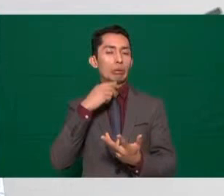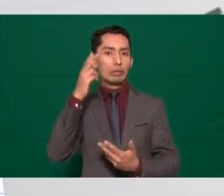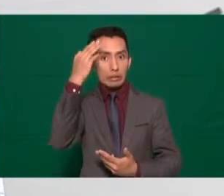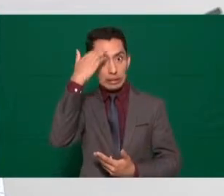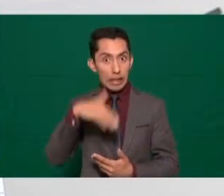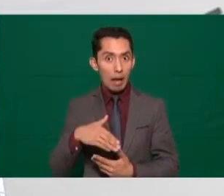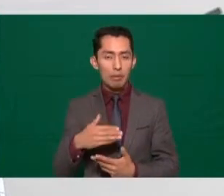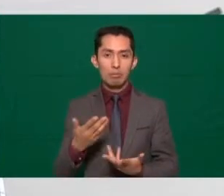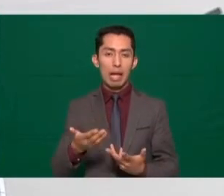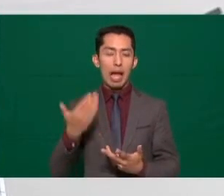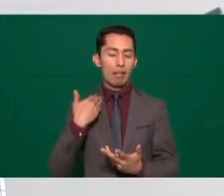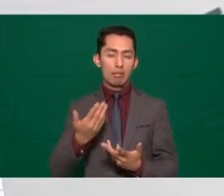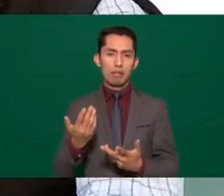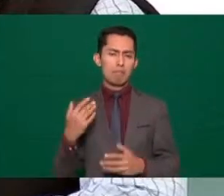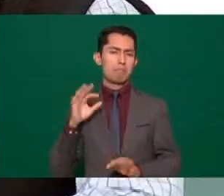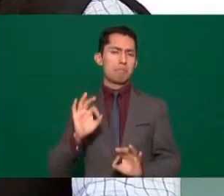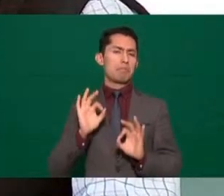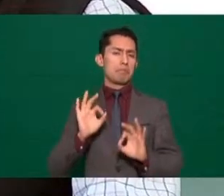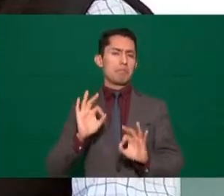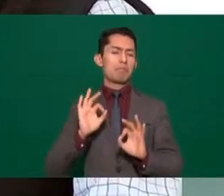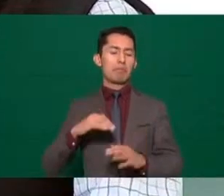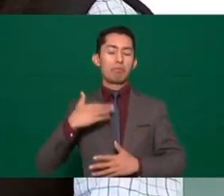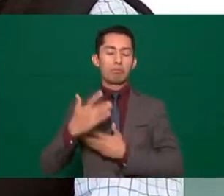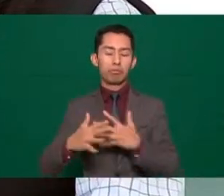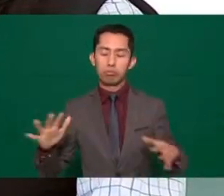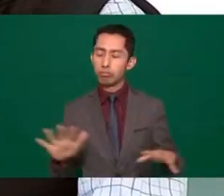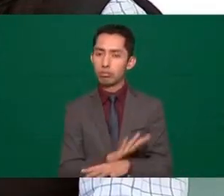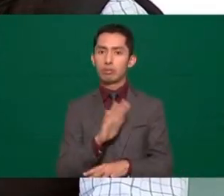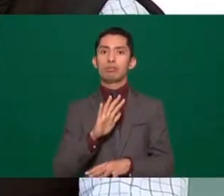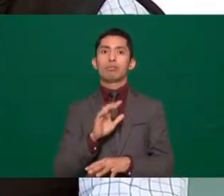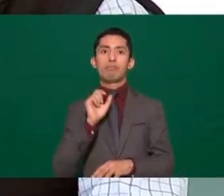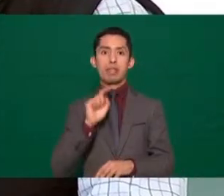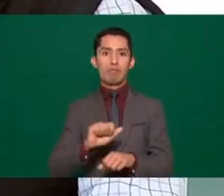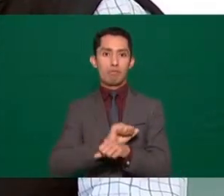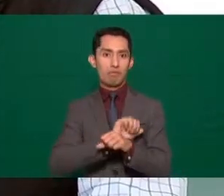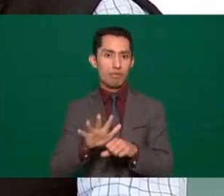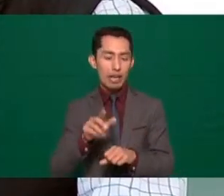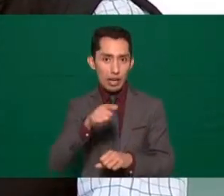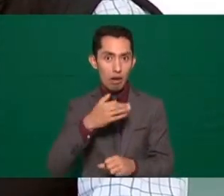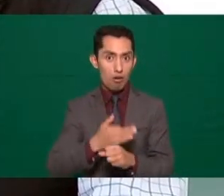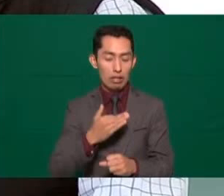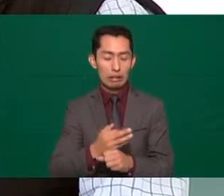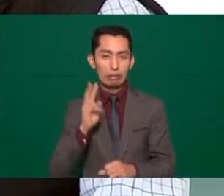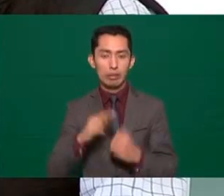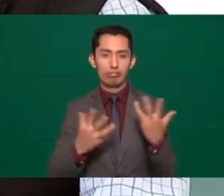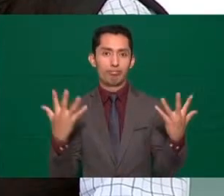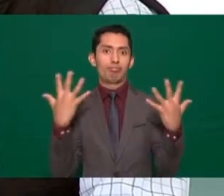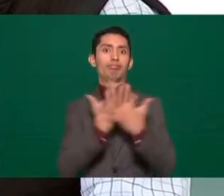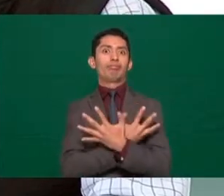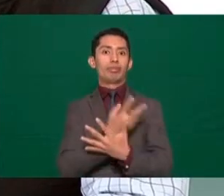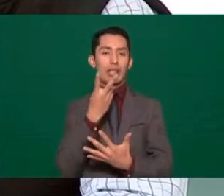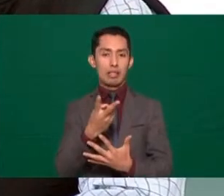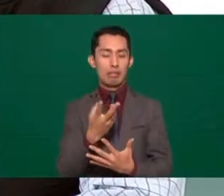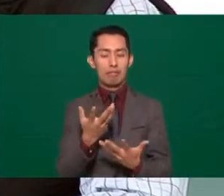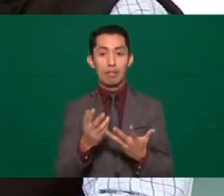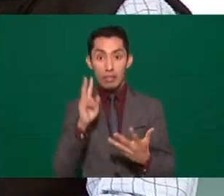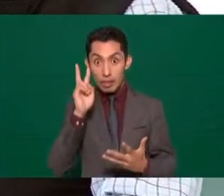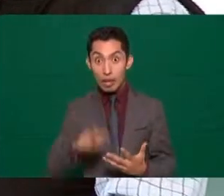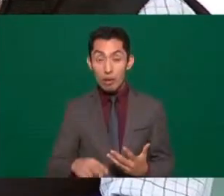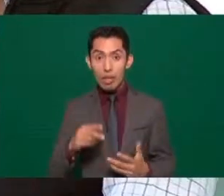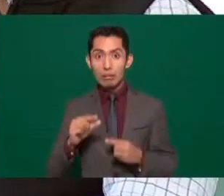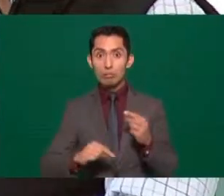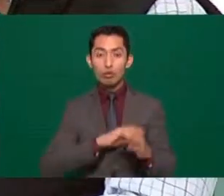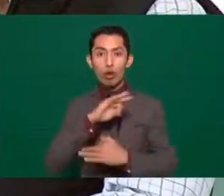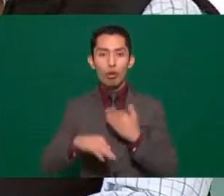vidas se vieron alteradas por la aparición del virus COVID-19 y que este rápidamente transformó